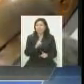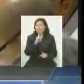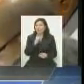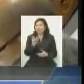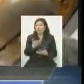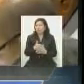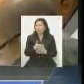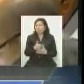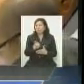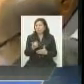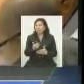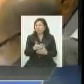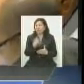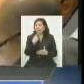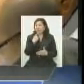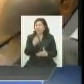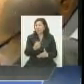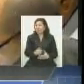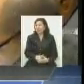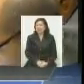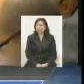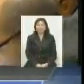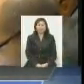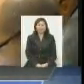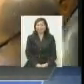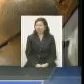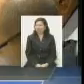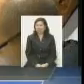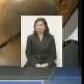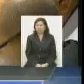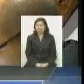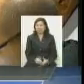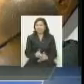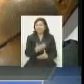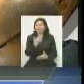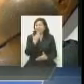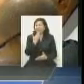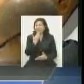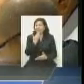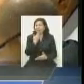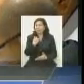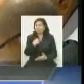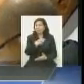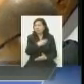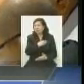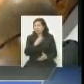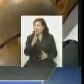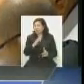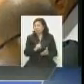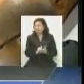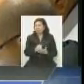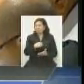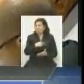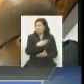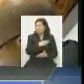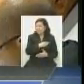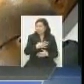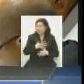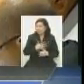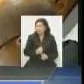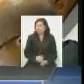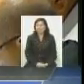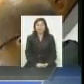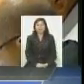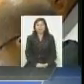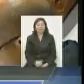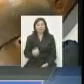contra Serpar. Ellos mismos se denuncian. Serpar forma parte de quién, del Ministerio del Ambiente, del Ministerio de Salud, de Educación,